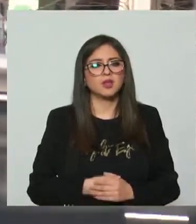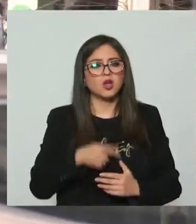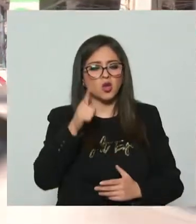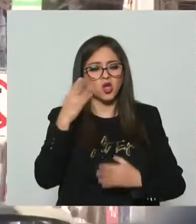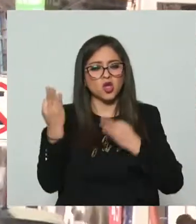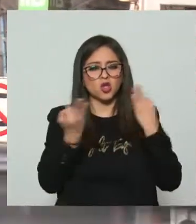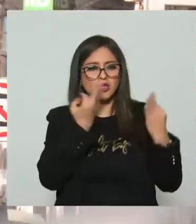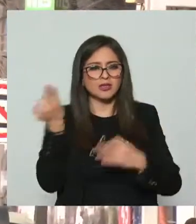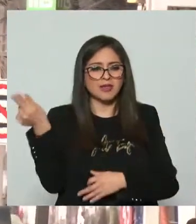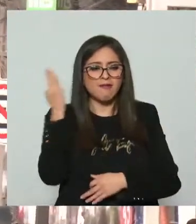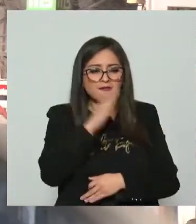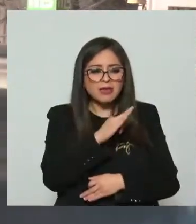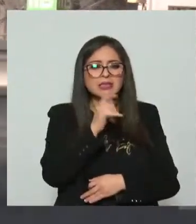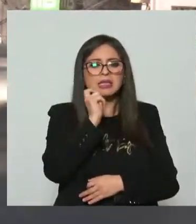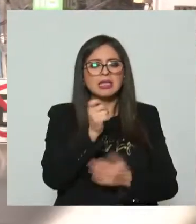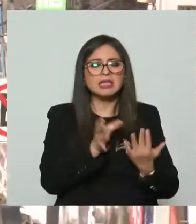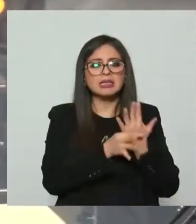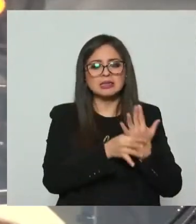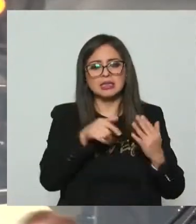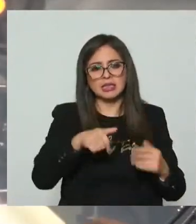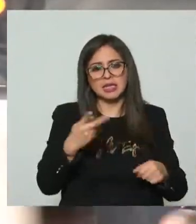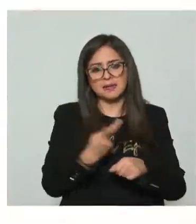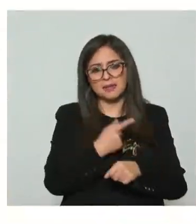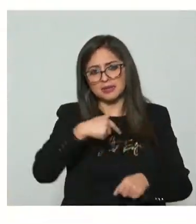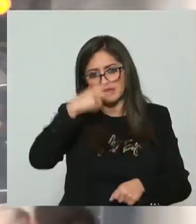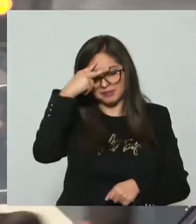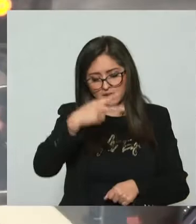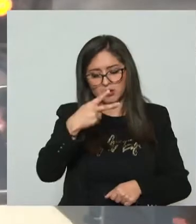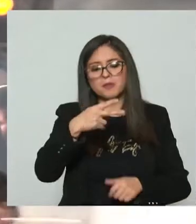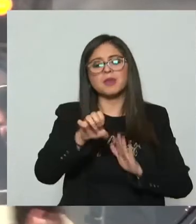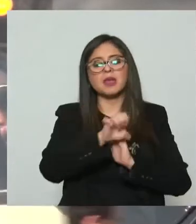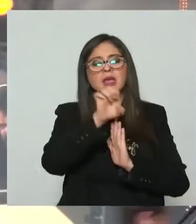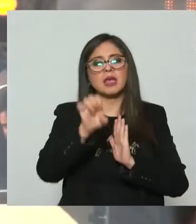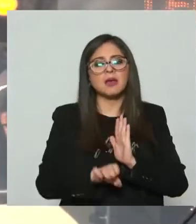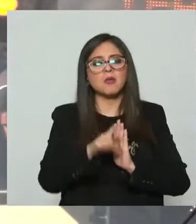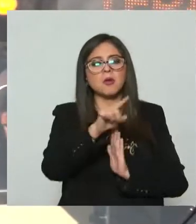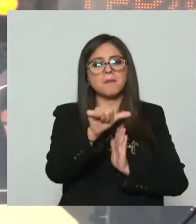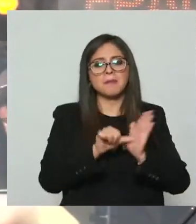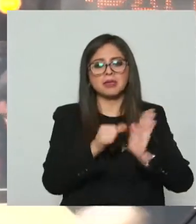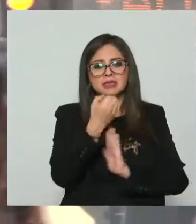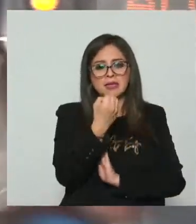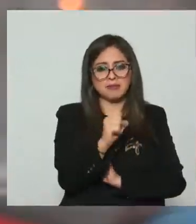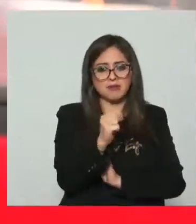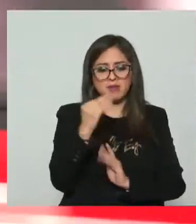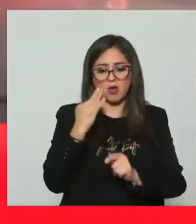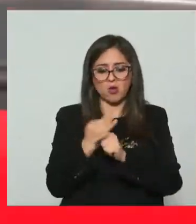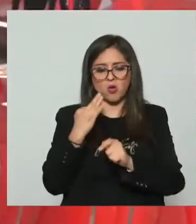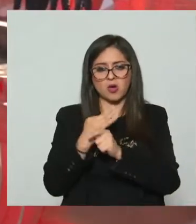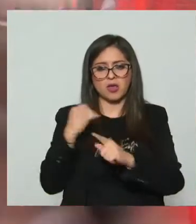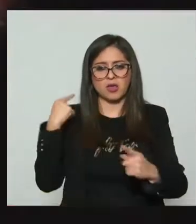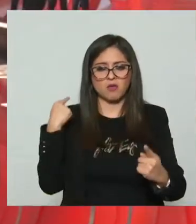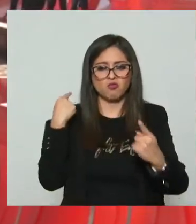país. De más o menos de septiembre a la fecha, ha habido como un